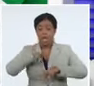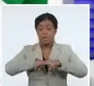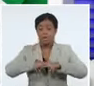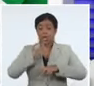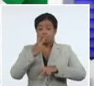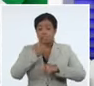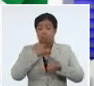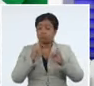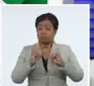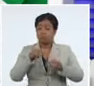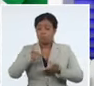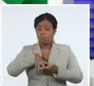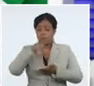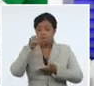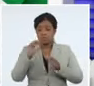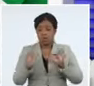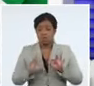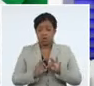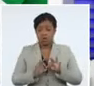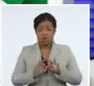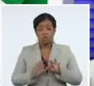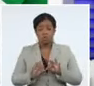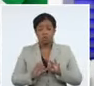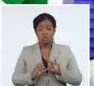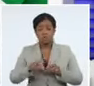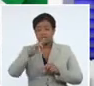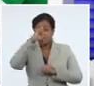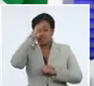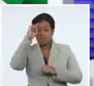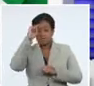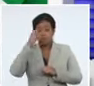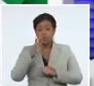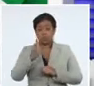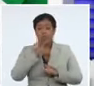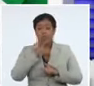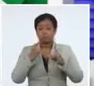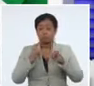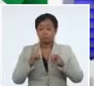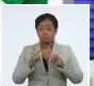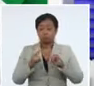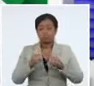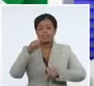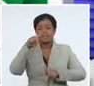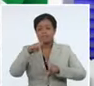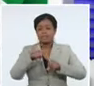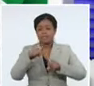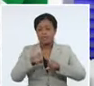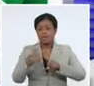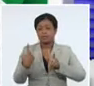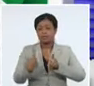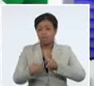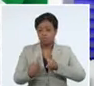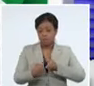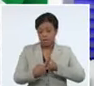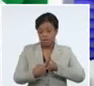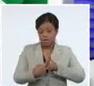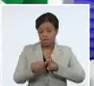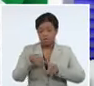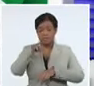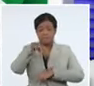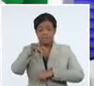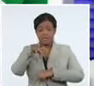y Guanabacoa. En Santi Espíritu, 2 fallecidos de Trinidad y Guay. En Pinar del Río, la persona